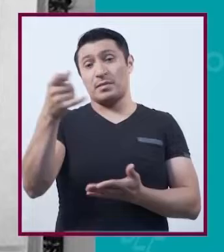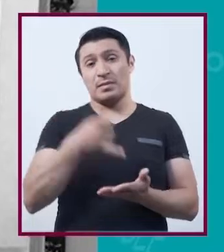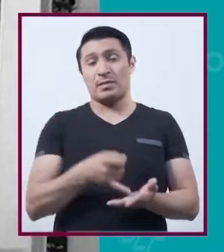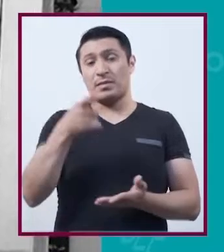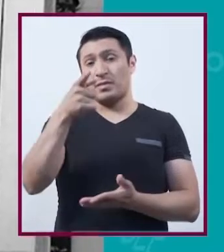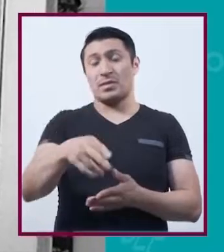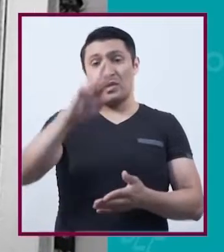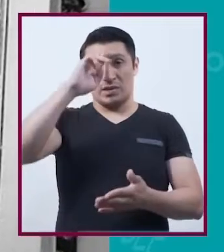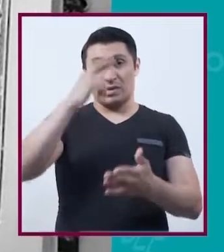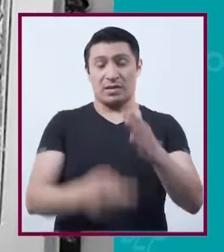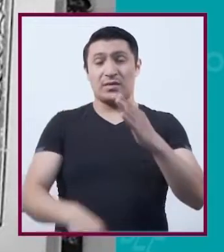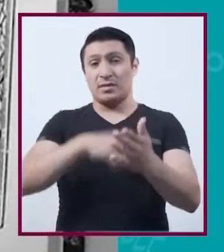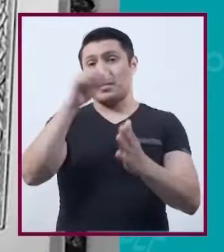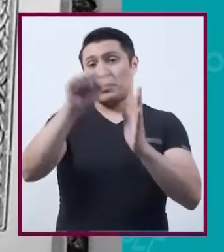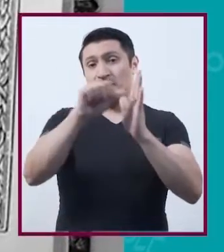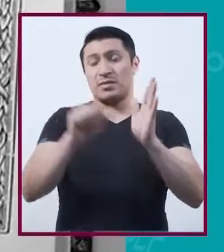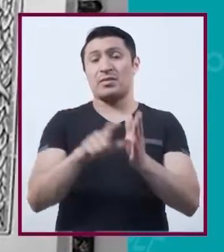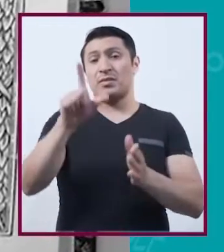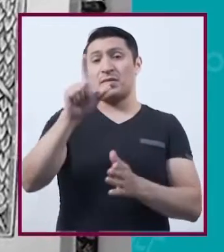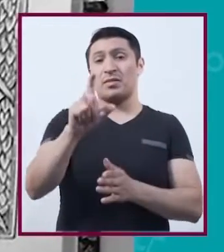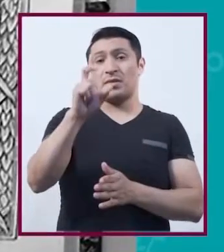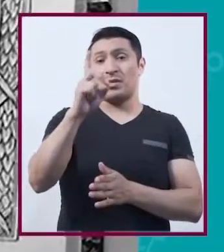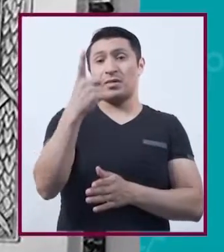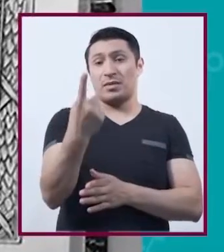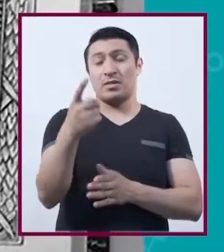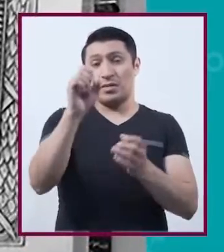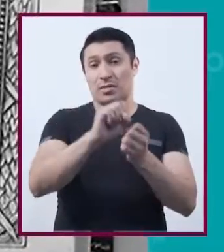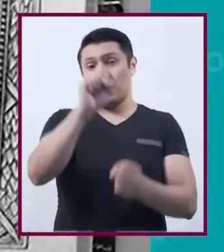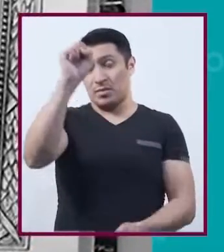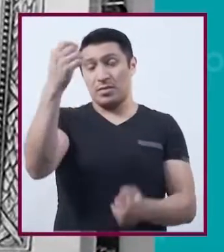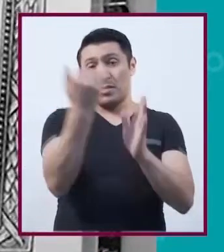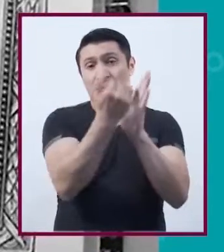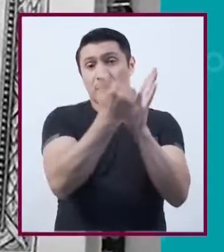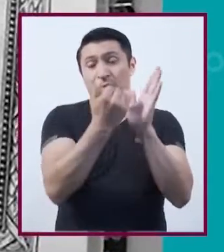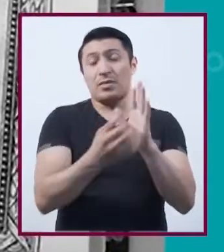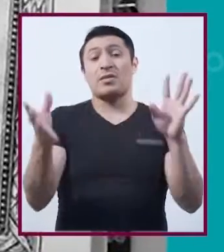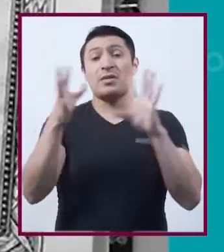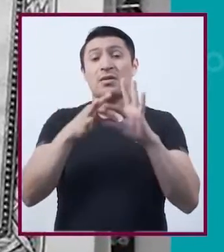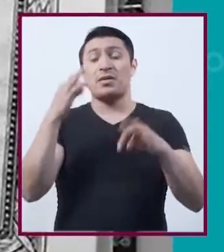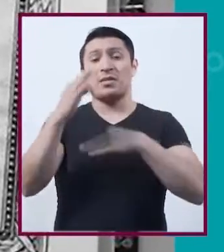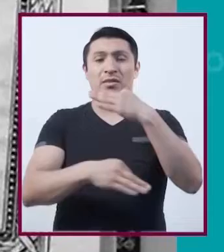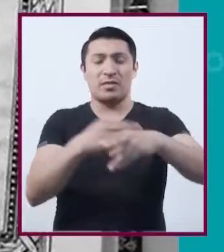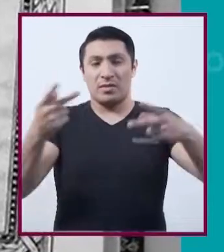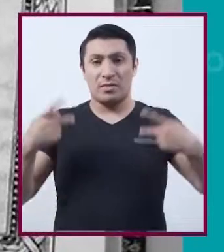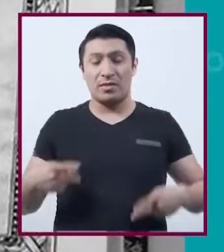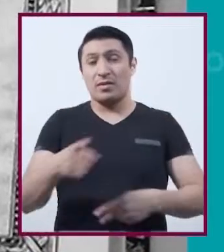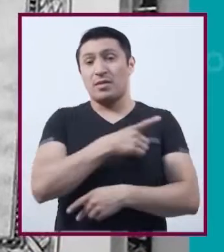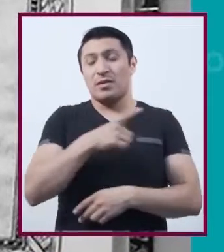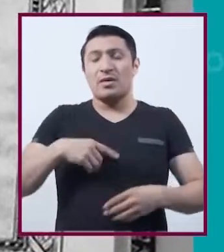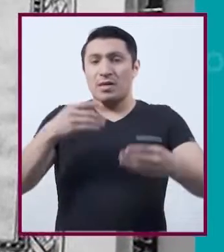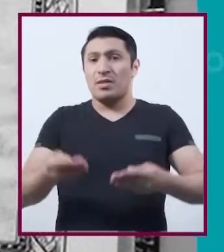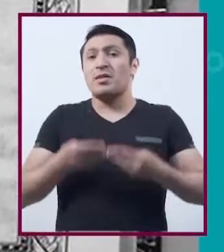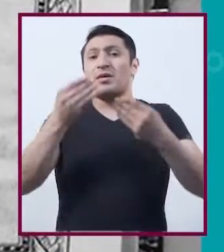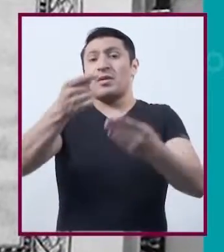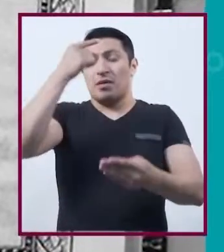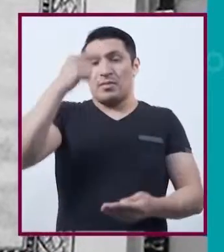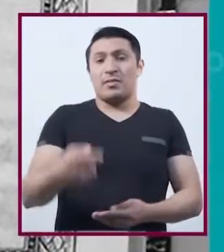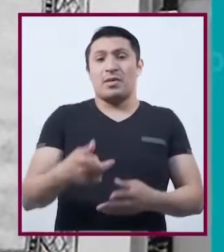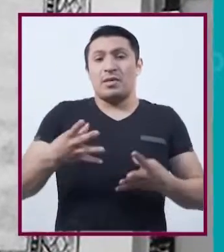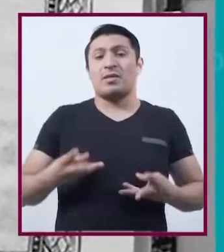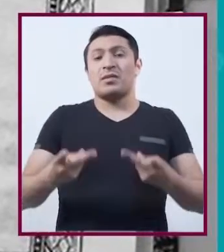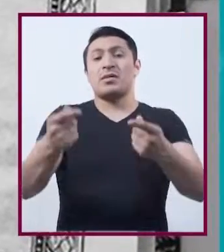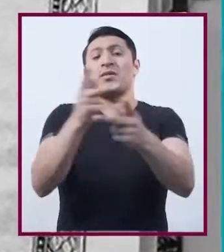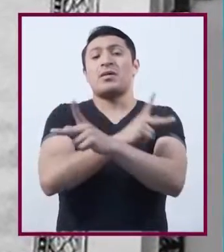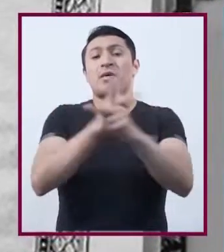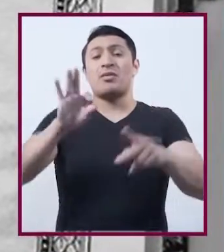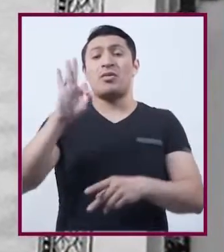impuestos. Quien deje de hacerlo estaría incumpliendo el artículo 31 de la Constitución, donde se establece que todas y